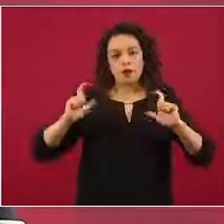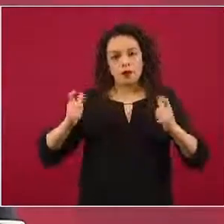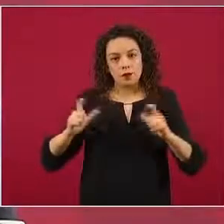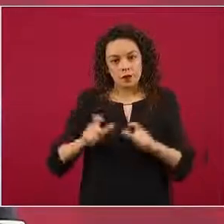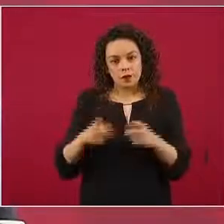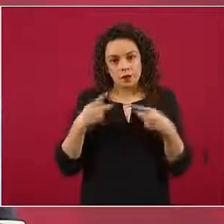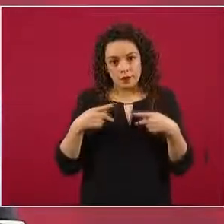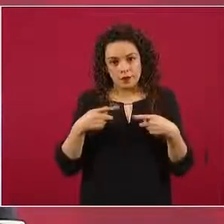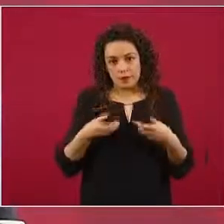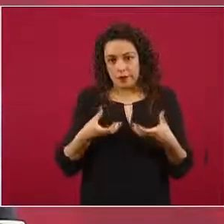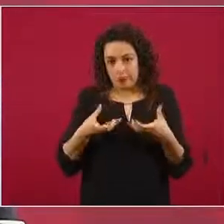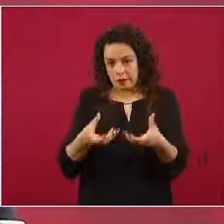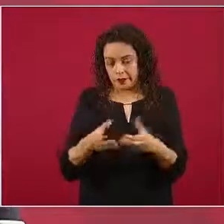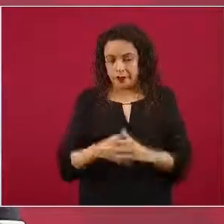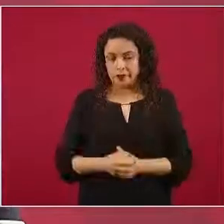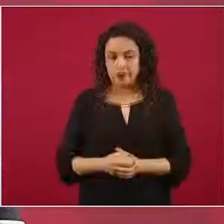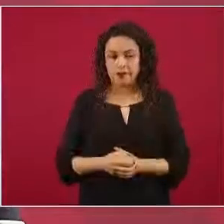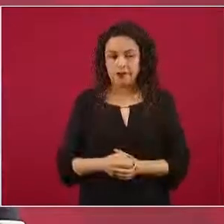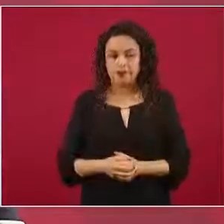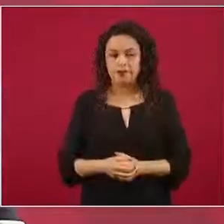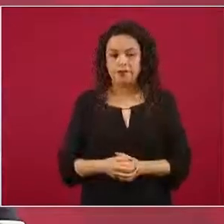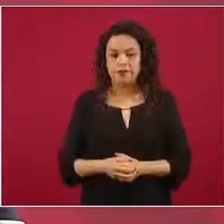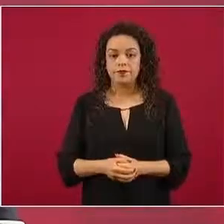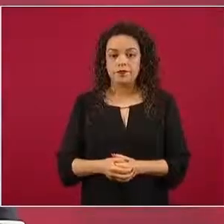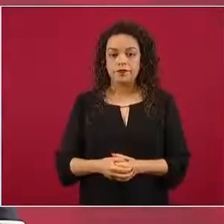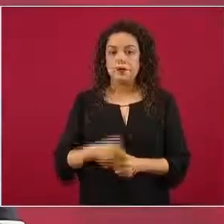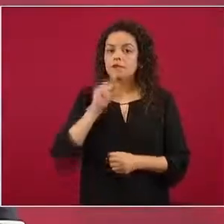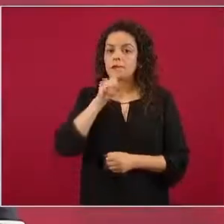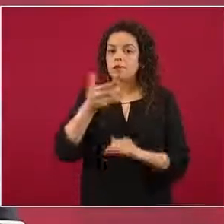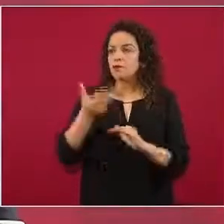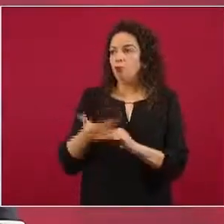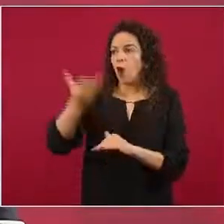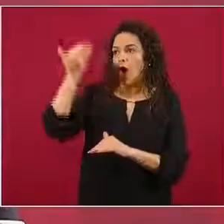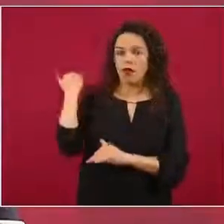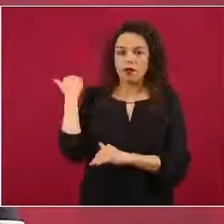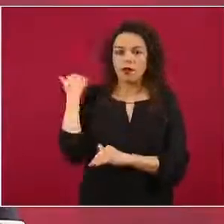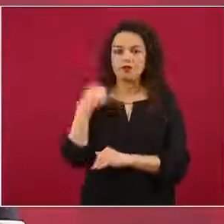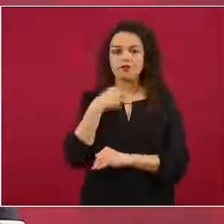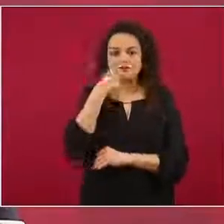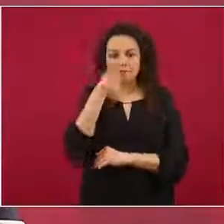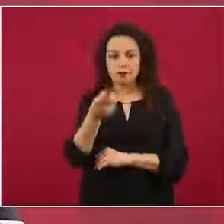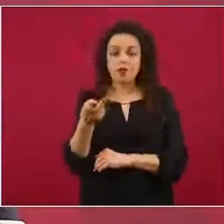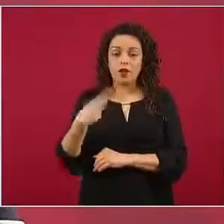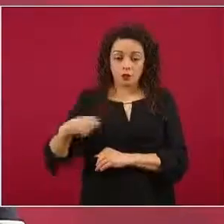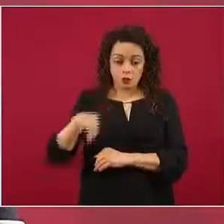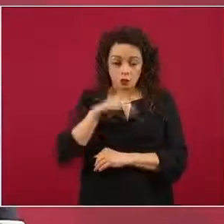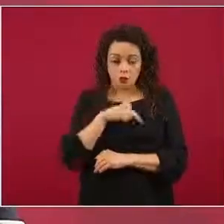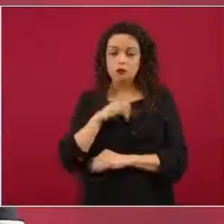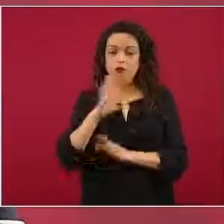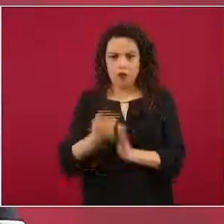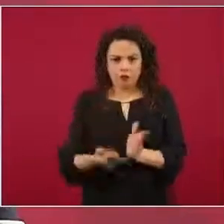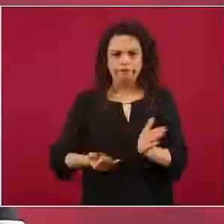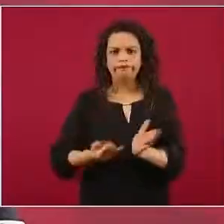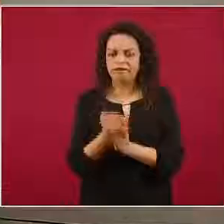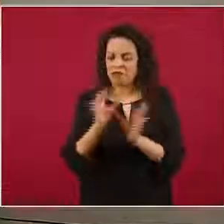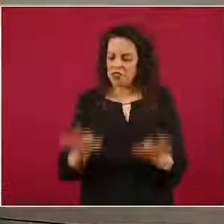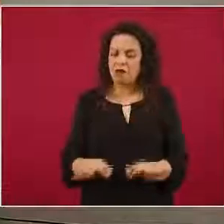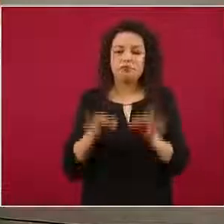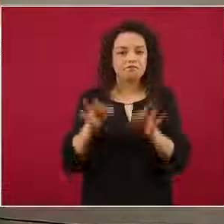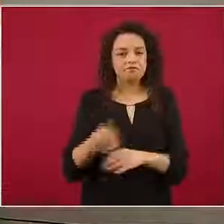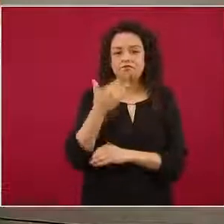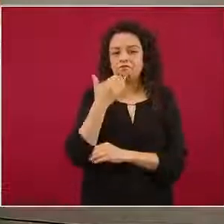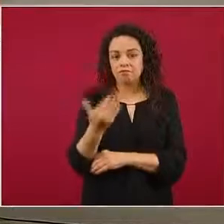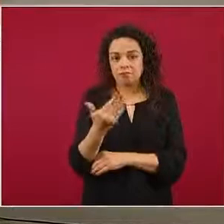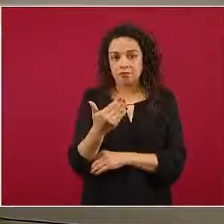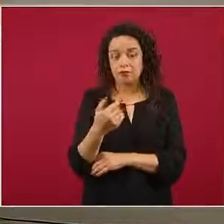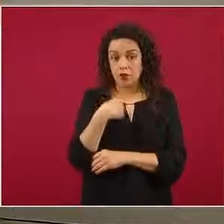decíamos anteriormente, nosotros empezamos a tomar las decisiones correctas. Y cuando digo nosotros, no nos referimos solamente al